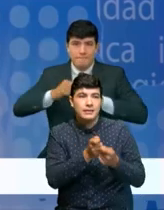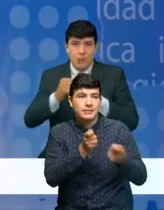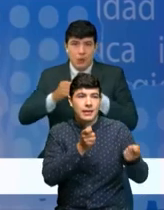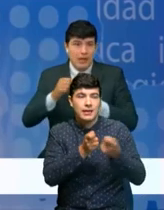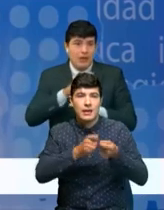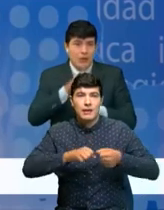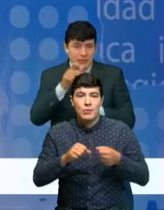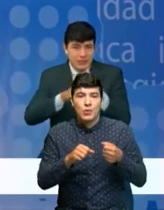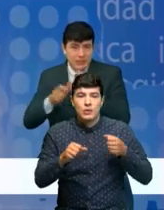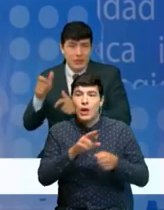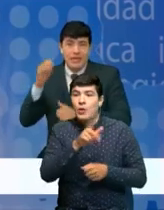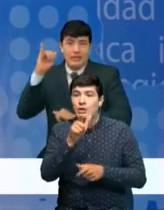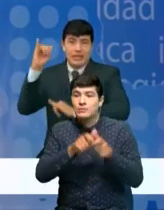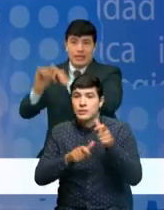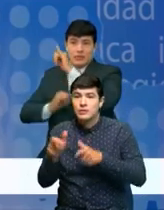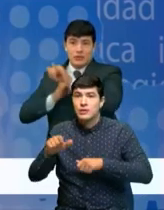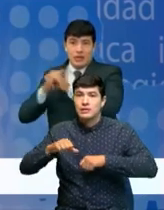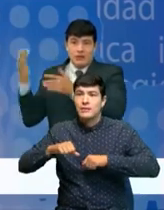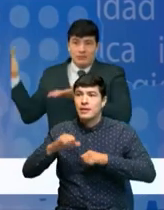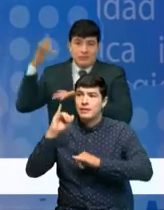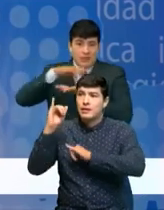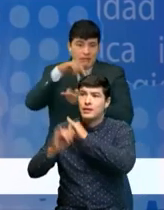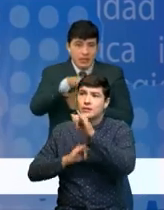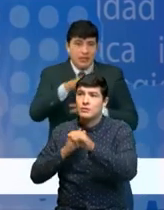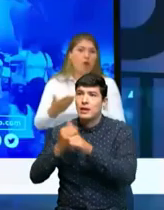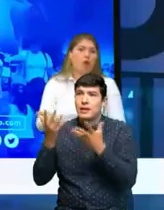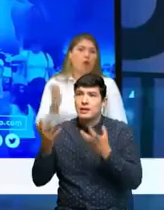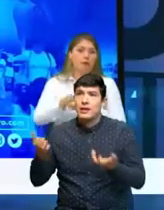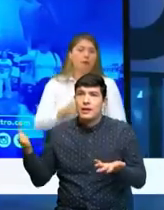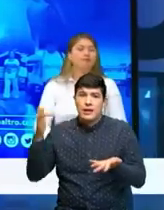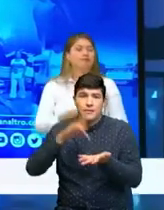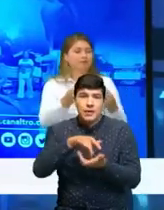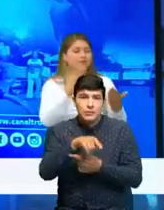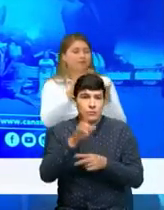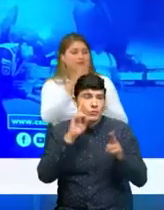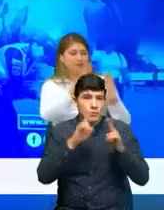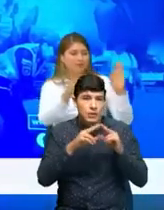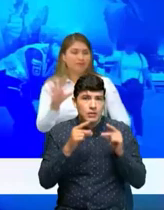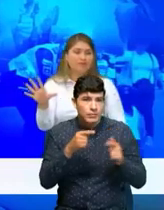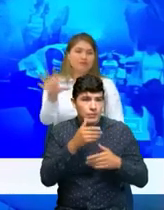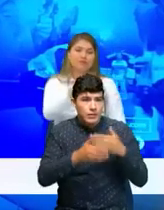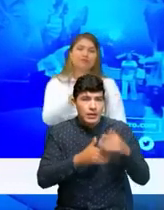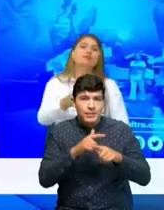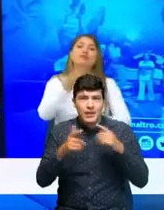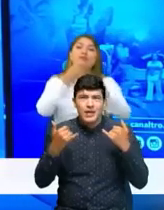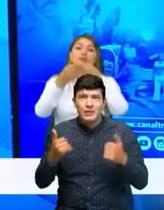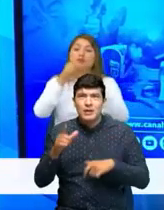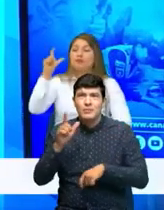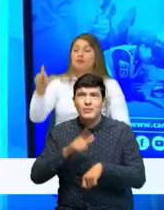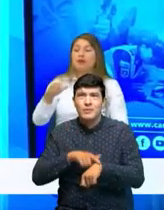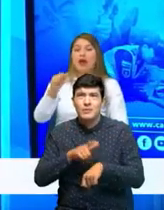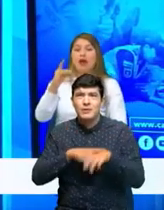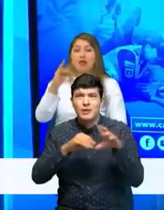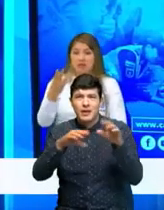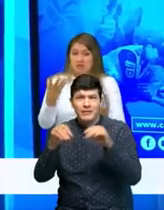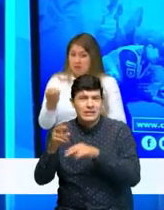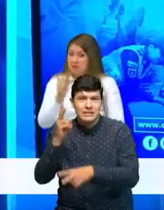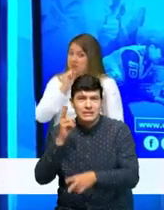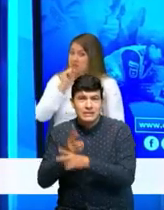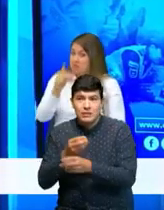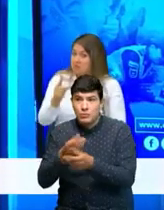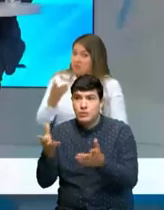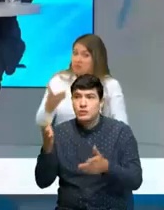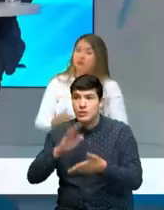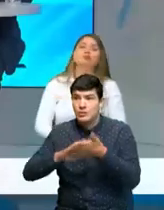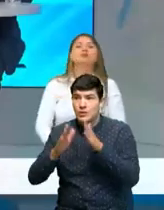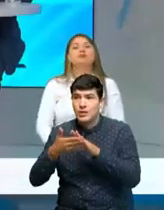llega de otros países, que quiere conocer a San Gil, sea mucho más rápido. Luego llegó el momento de hablar de la inseguridad de la que muchos habitantes en San Gil